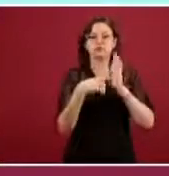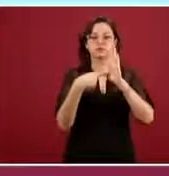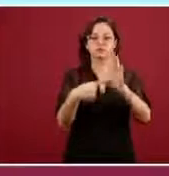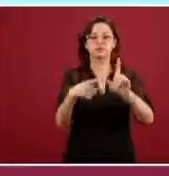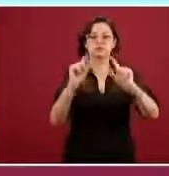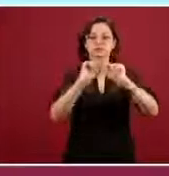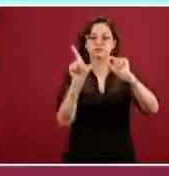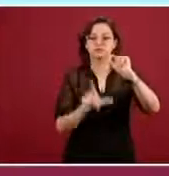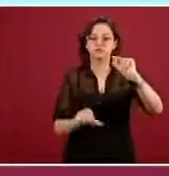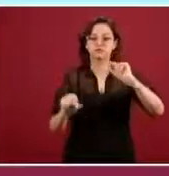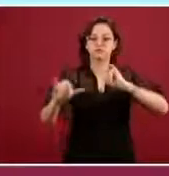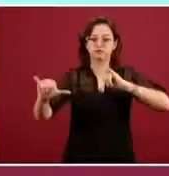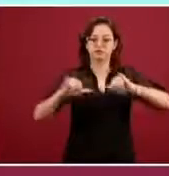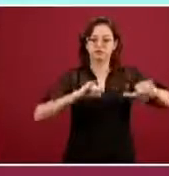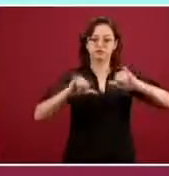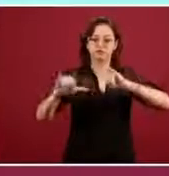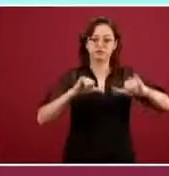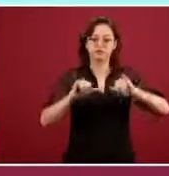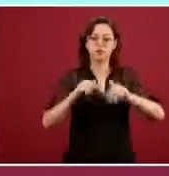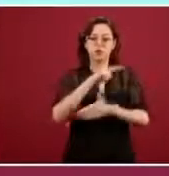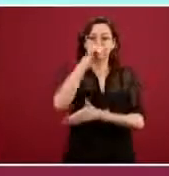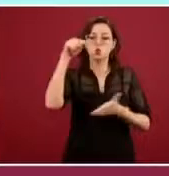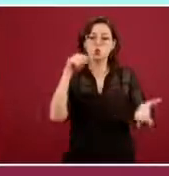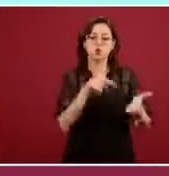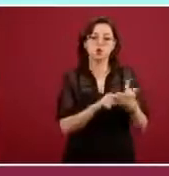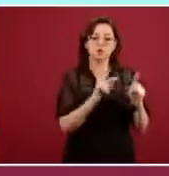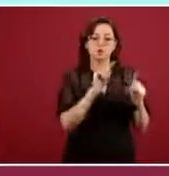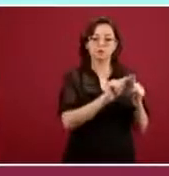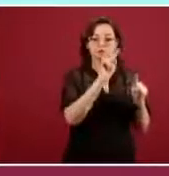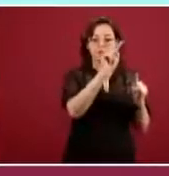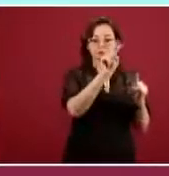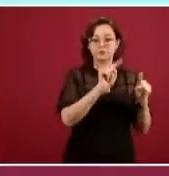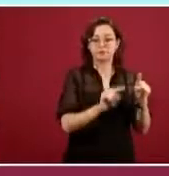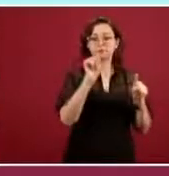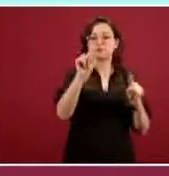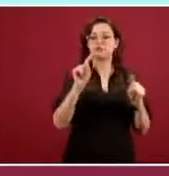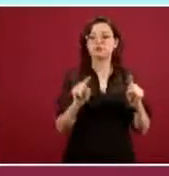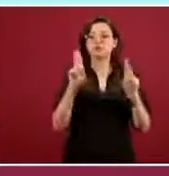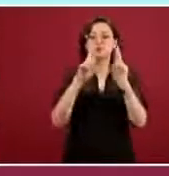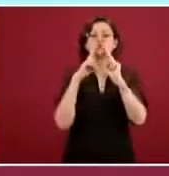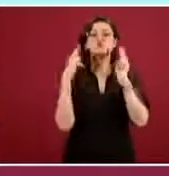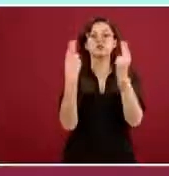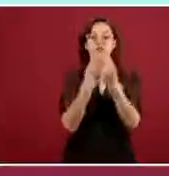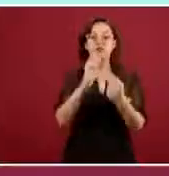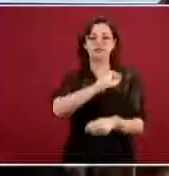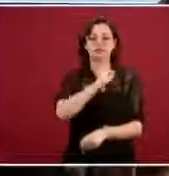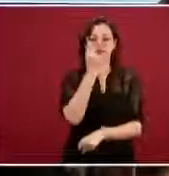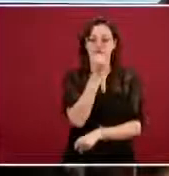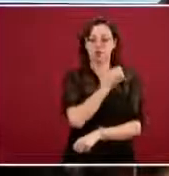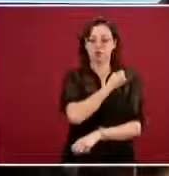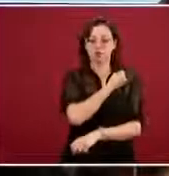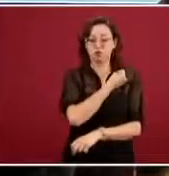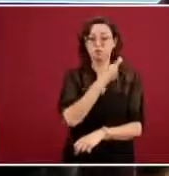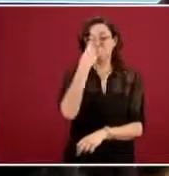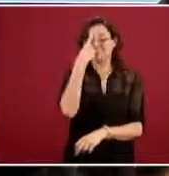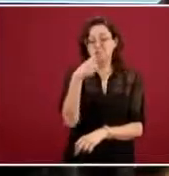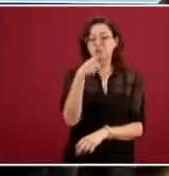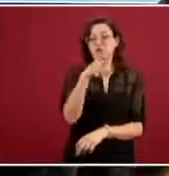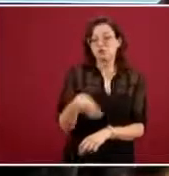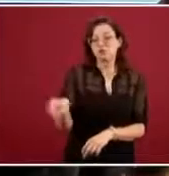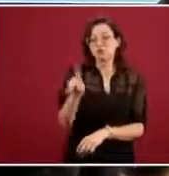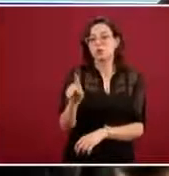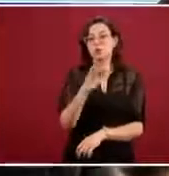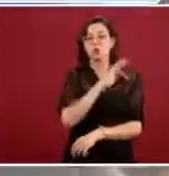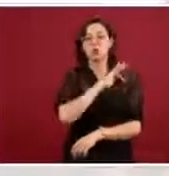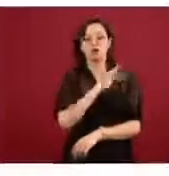Mexicana y la localización de las distintas unidades de salud. Esto para que ustedes tengan una